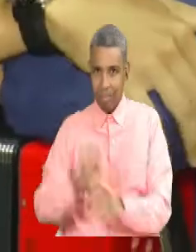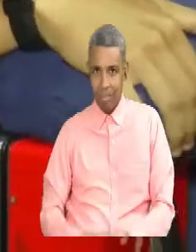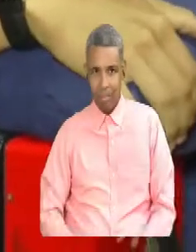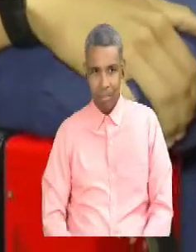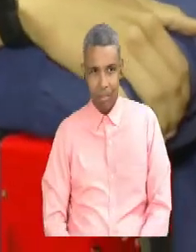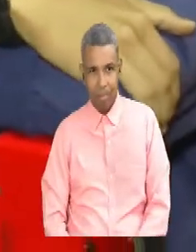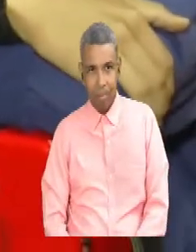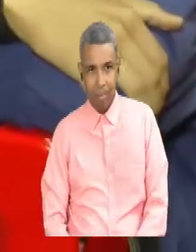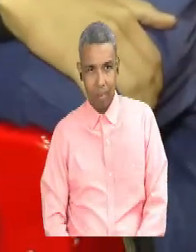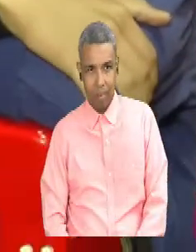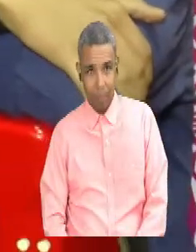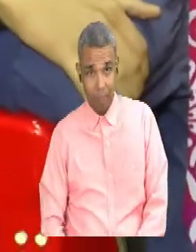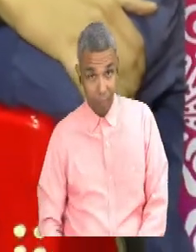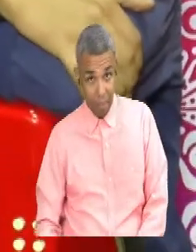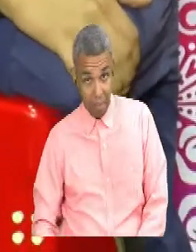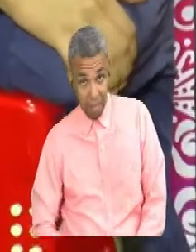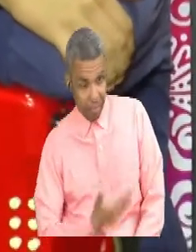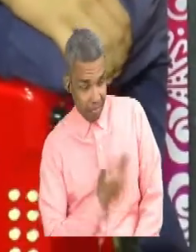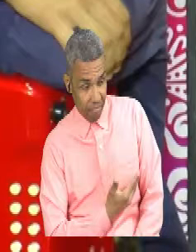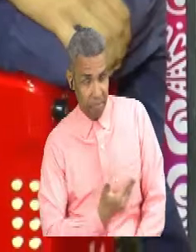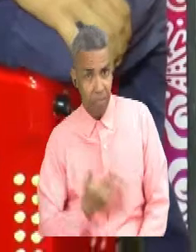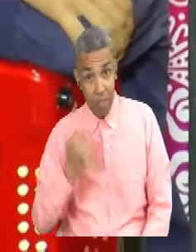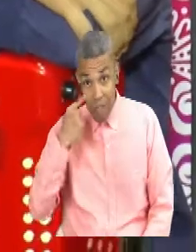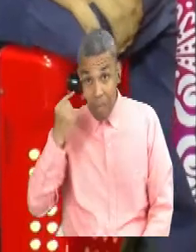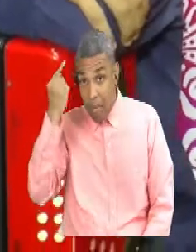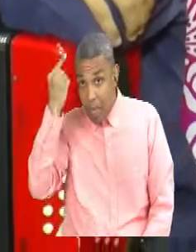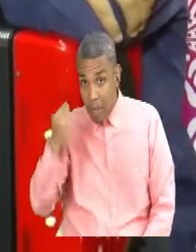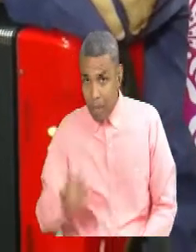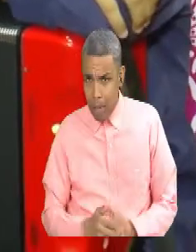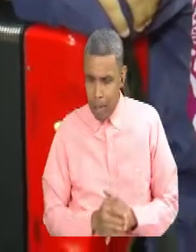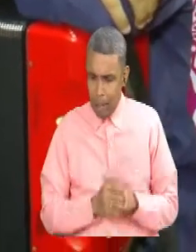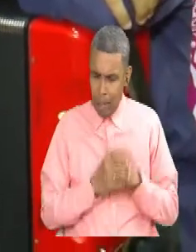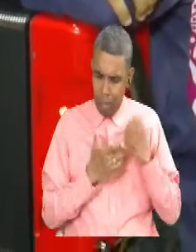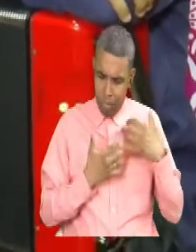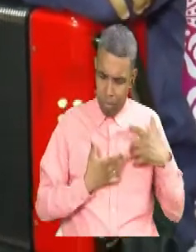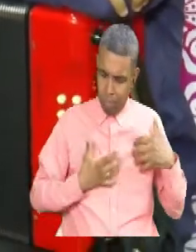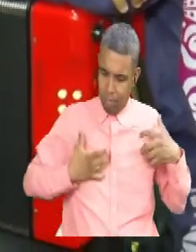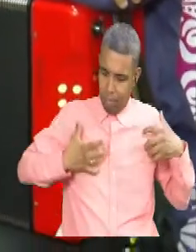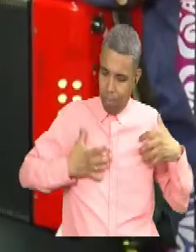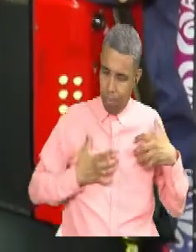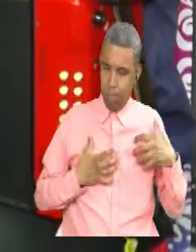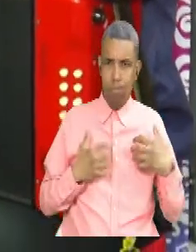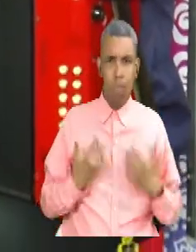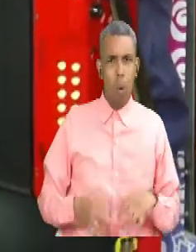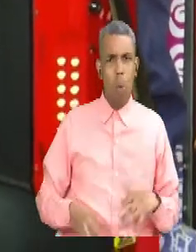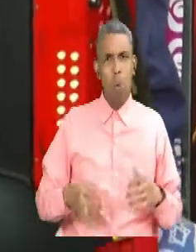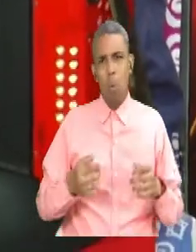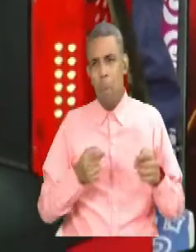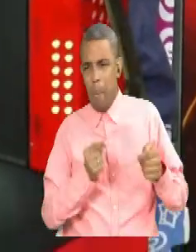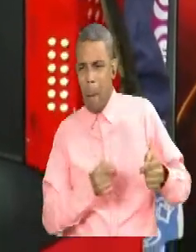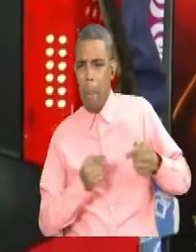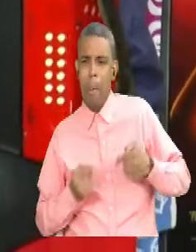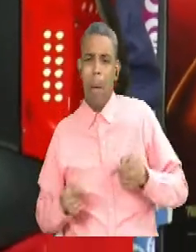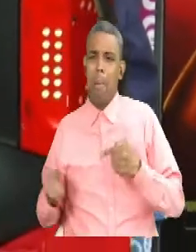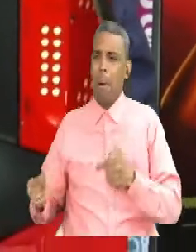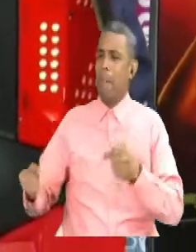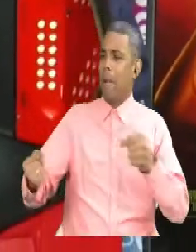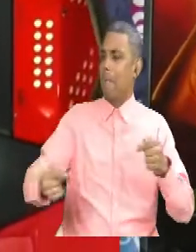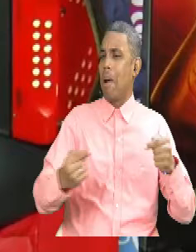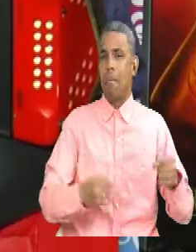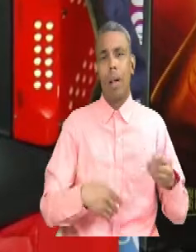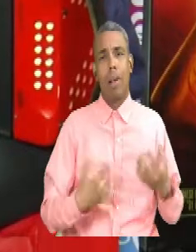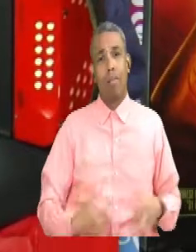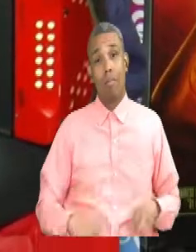acordeonero para ir la primera vez al festival a participar con toda esa cantidad de gente y quedar de, uy, bien,